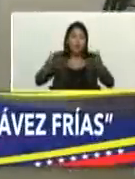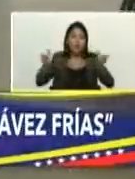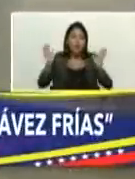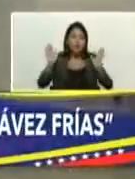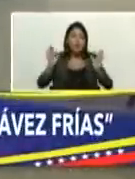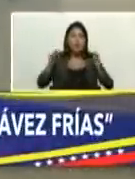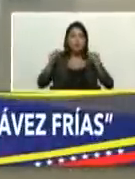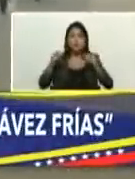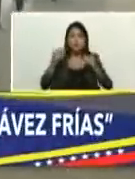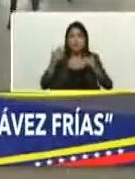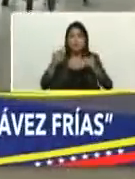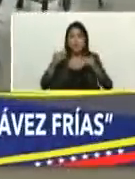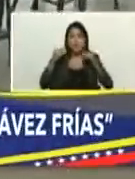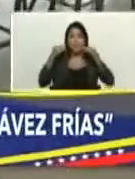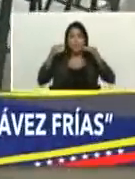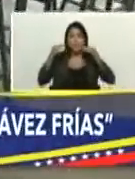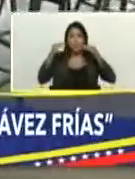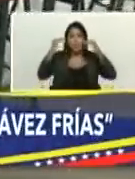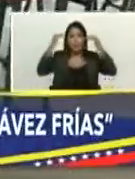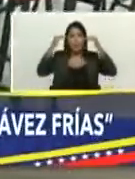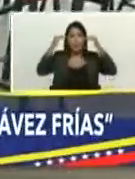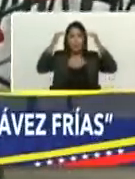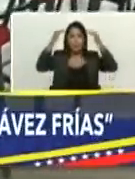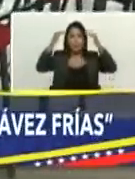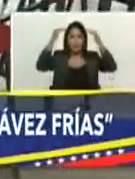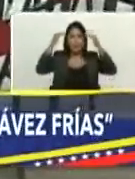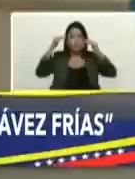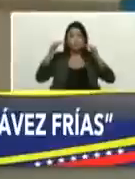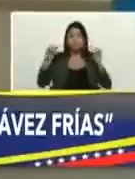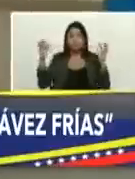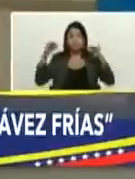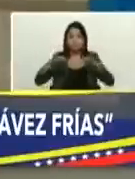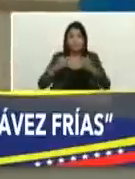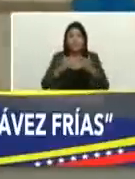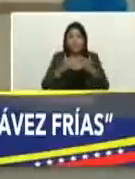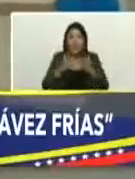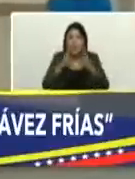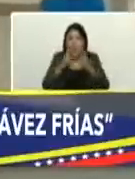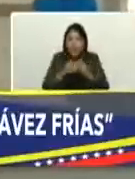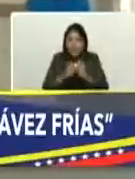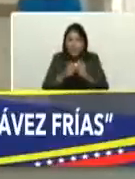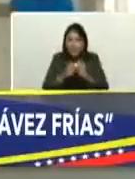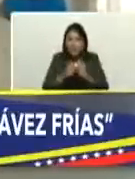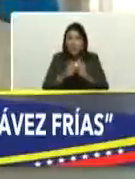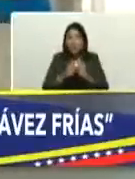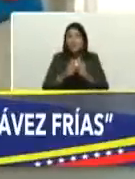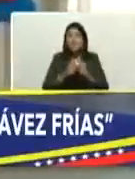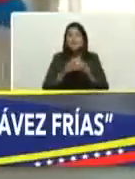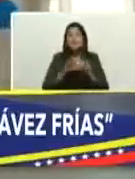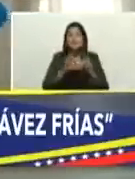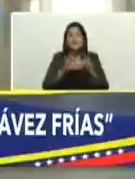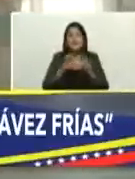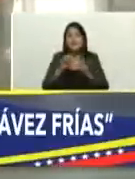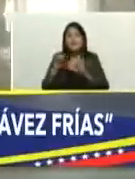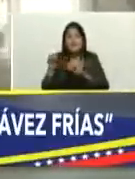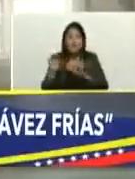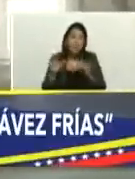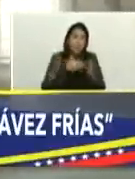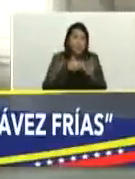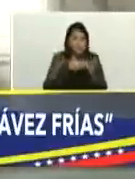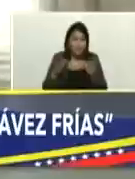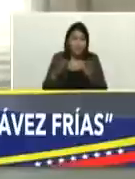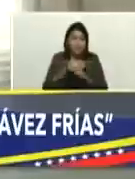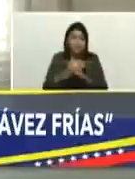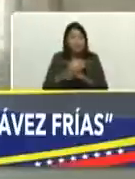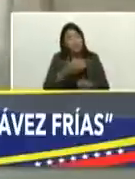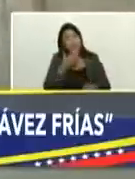5 pisos, donde más de 700 estudiantes son beneficiados aquí desde Guásimo. Gracias al alcalde por